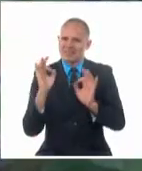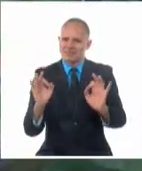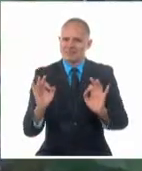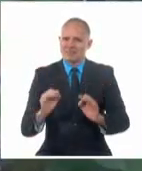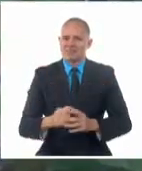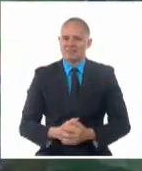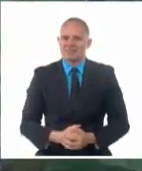noticias